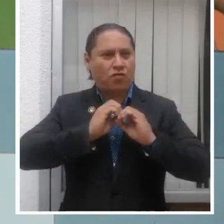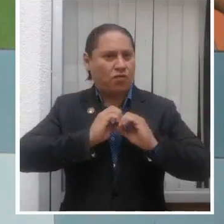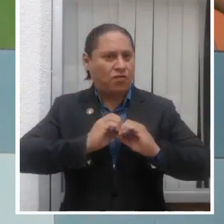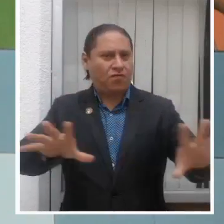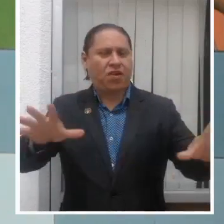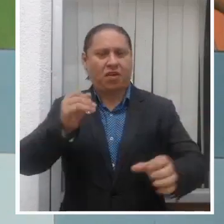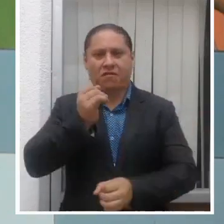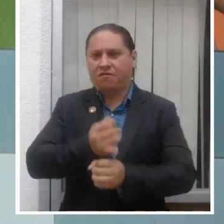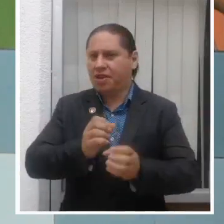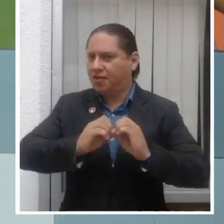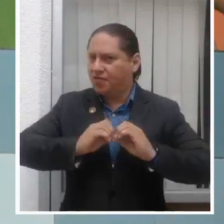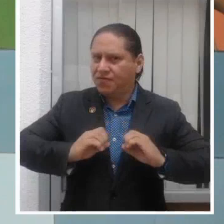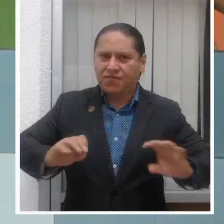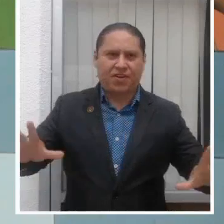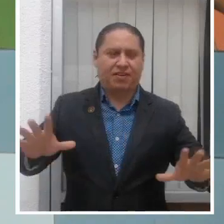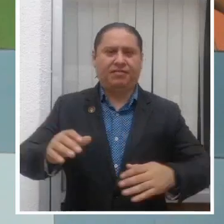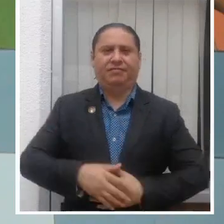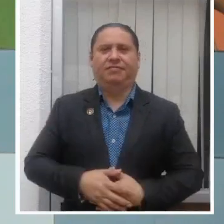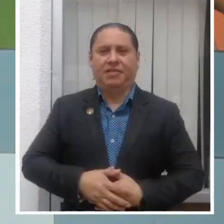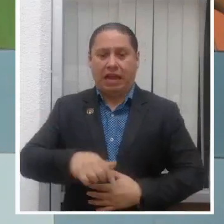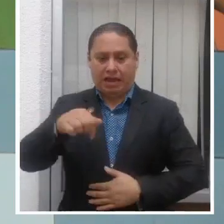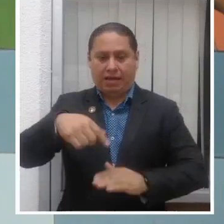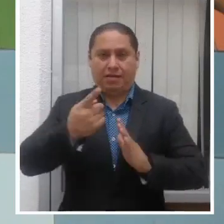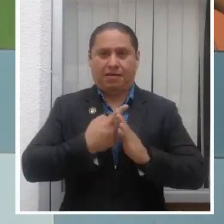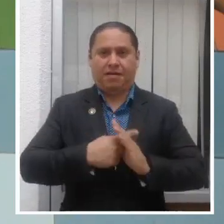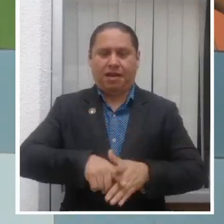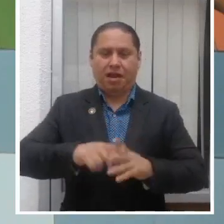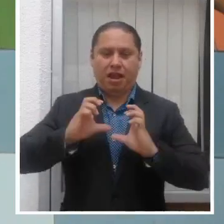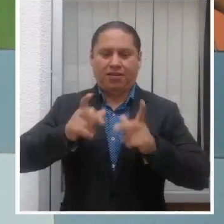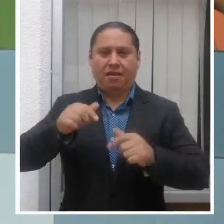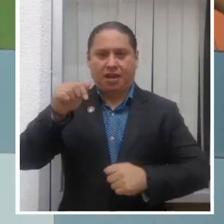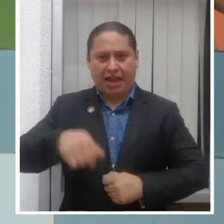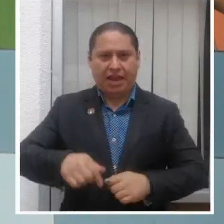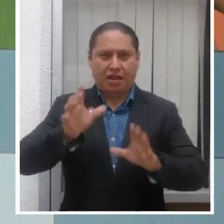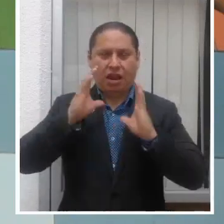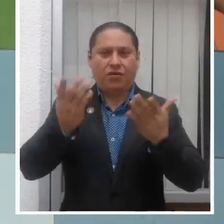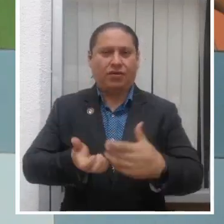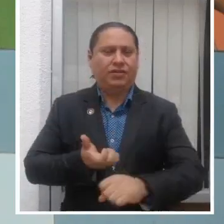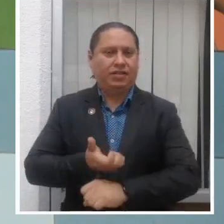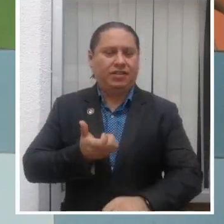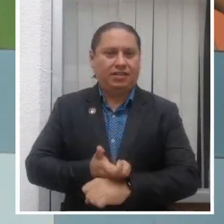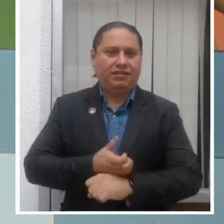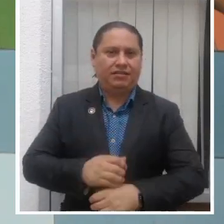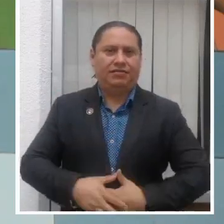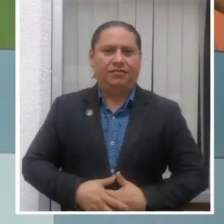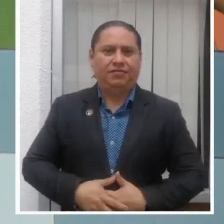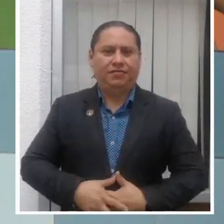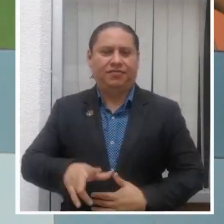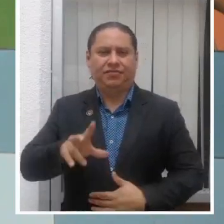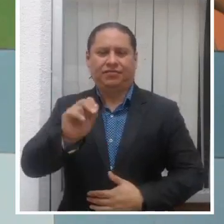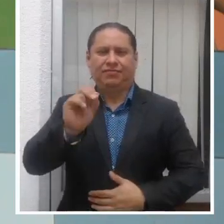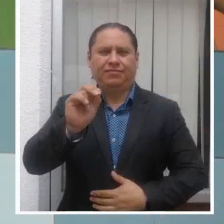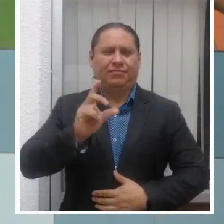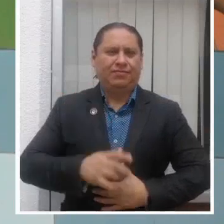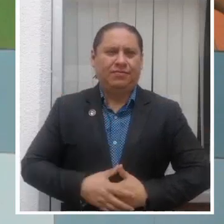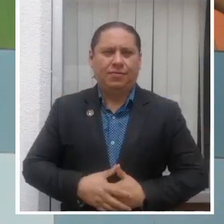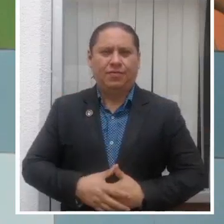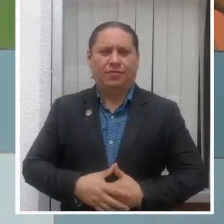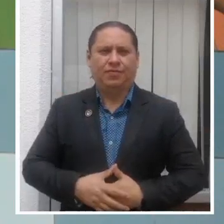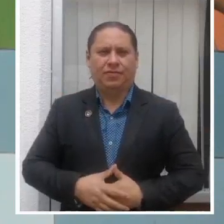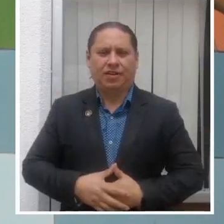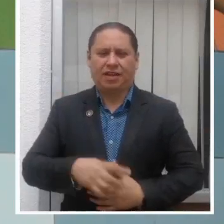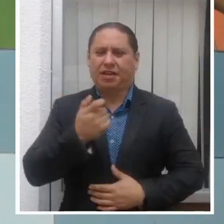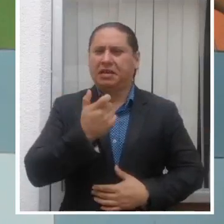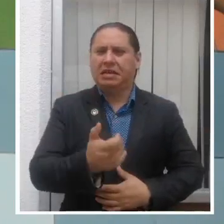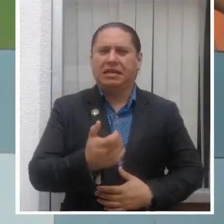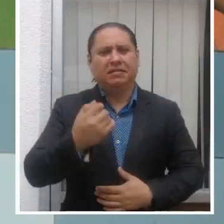pero debemos de empezar desde nuestra tierra, desde el Congreso del Estado, de que no le veamos ese costo